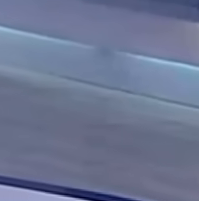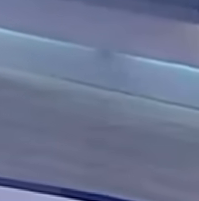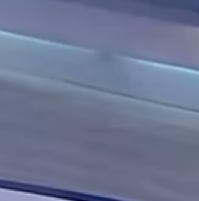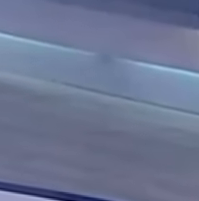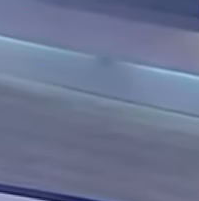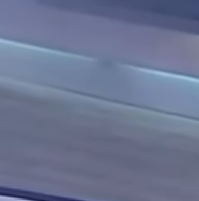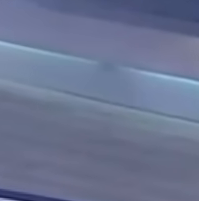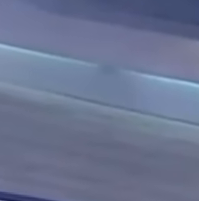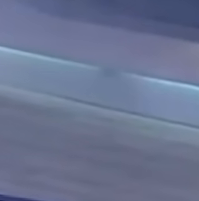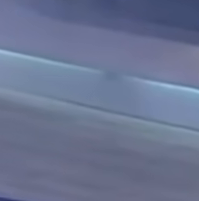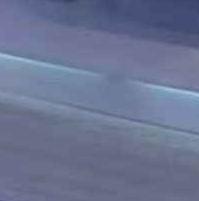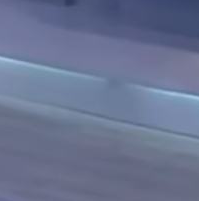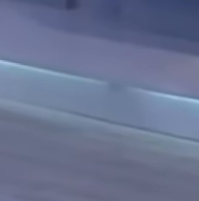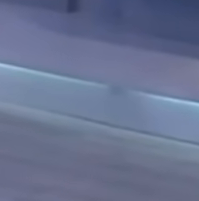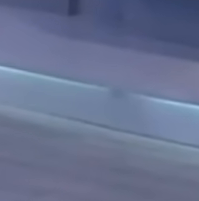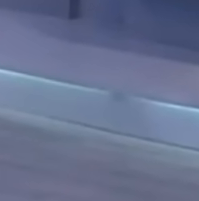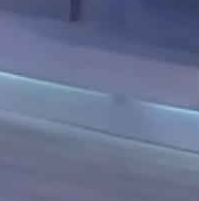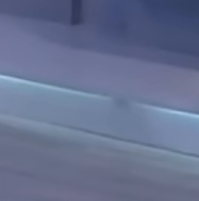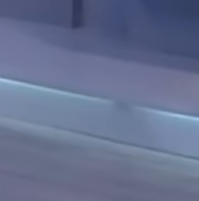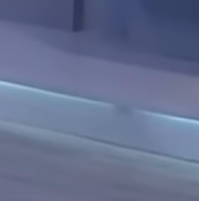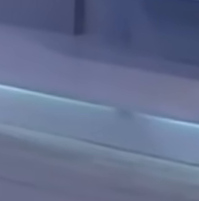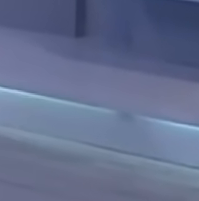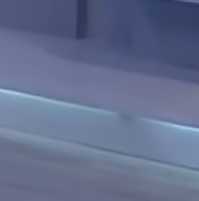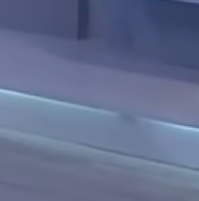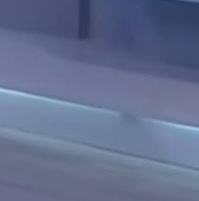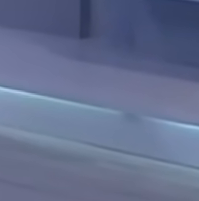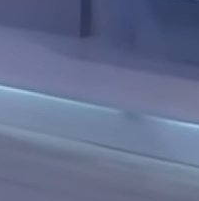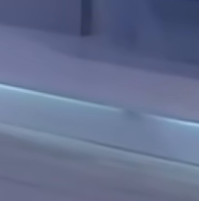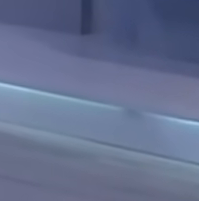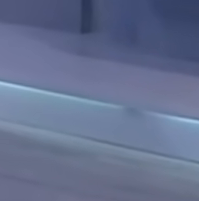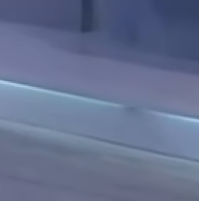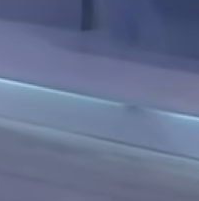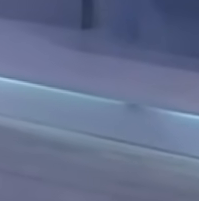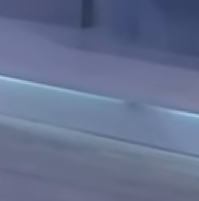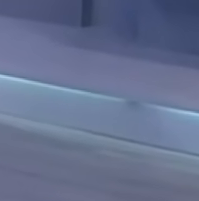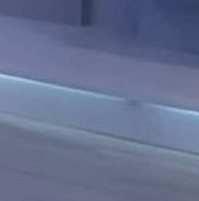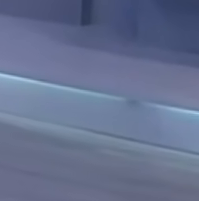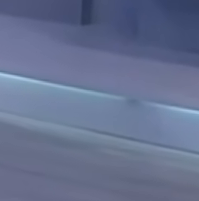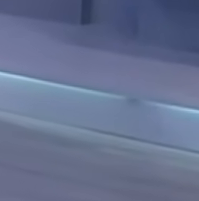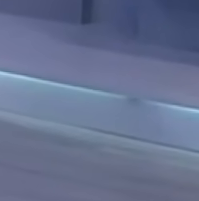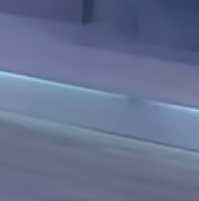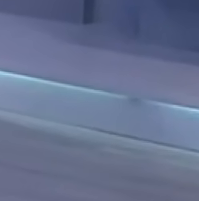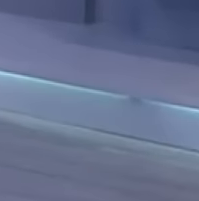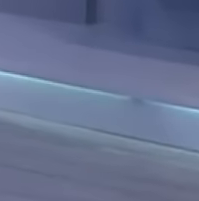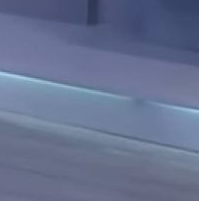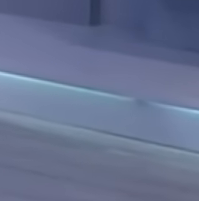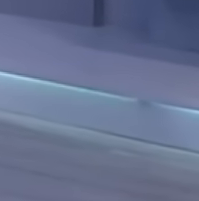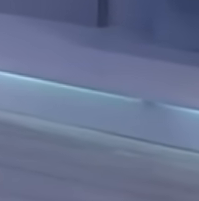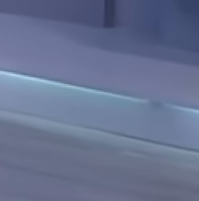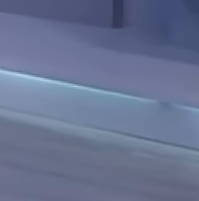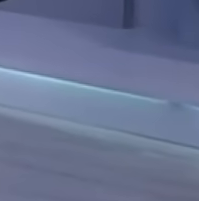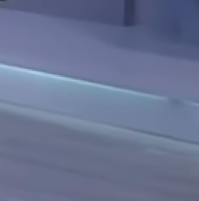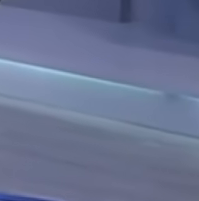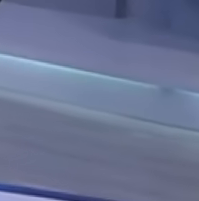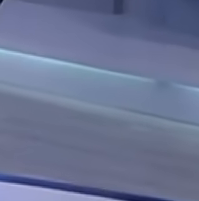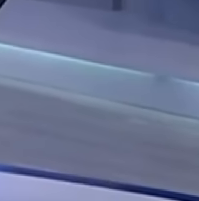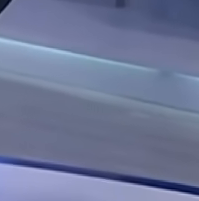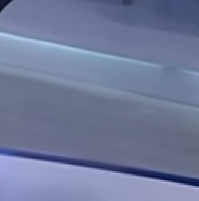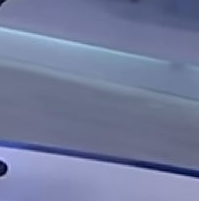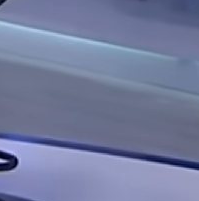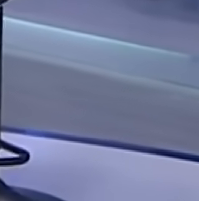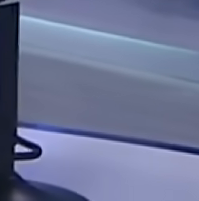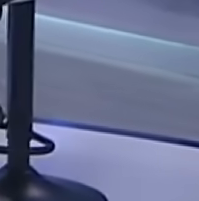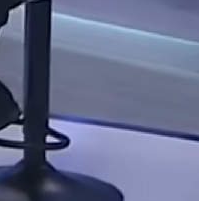Vamos a Durán, allá los baches son un dolor de cabeza también para los habitantes de dos sectores. Sí, Ítalo Ruiz acudió desde muy temprano hasta